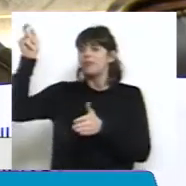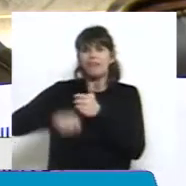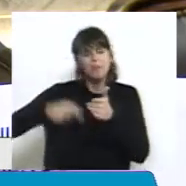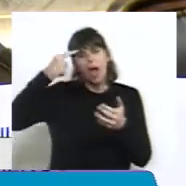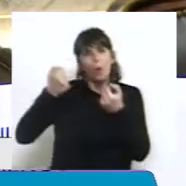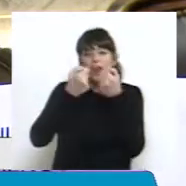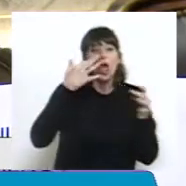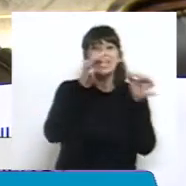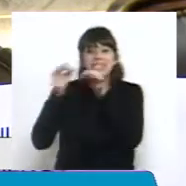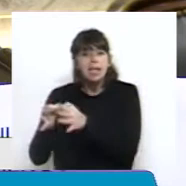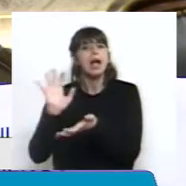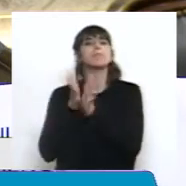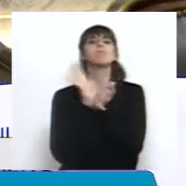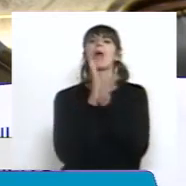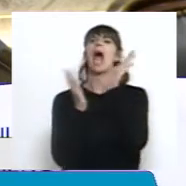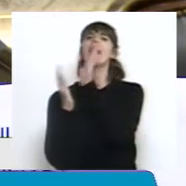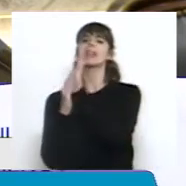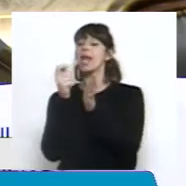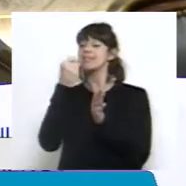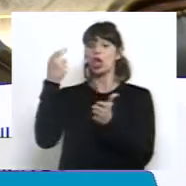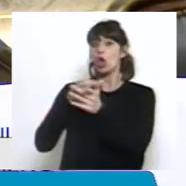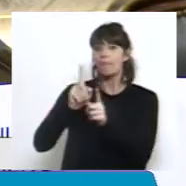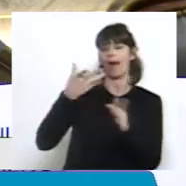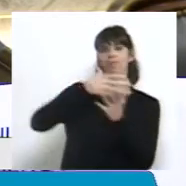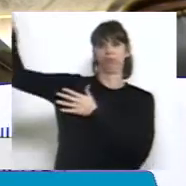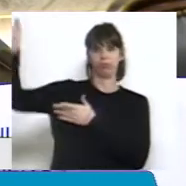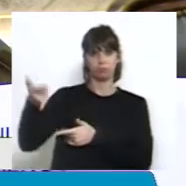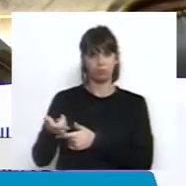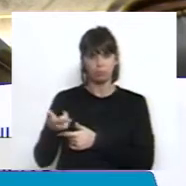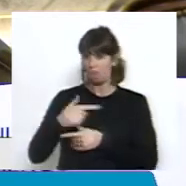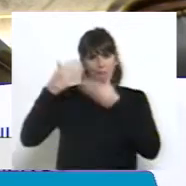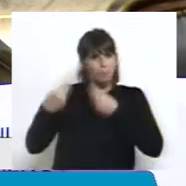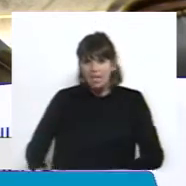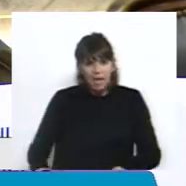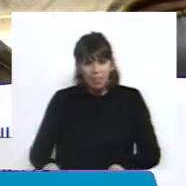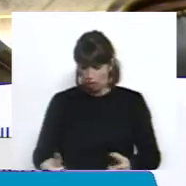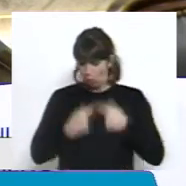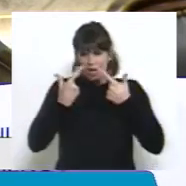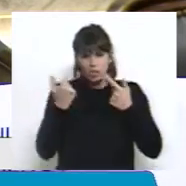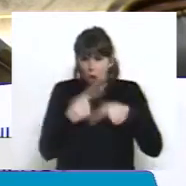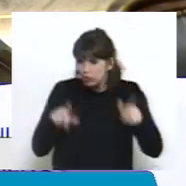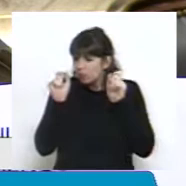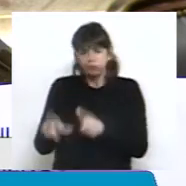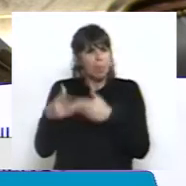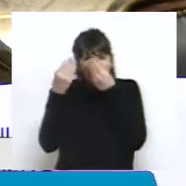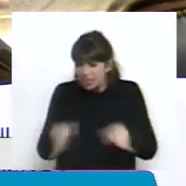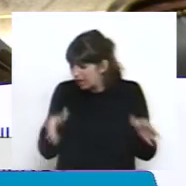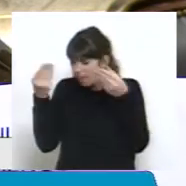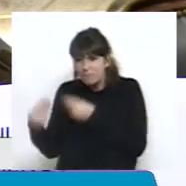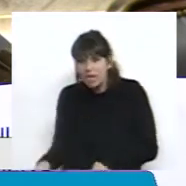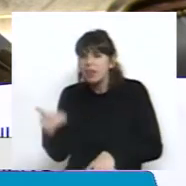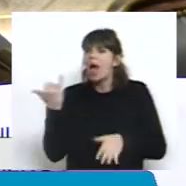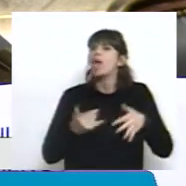tuvieron que ser puestas como garantía. Y está la pérdida de soberanía que en el acuerdo que firmaron con la Troika hay una frase